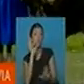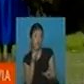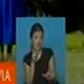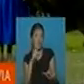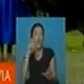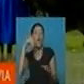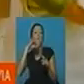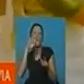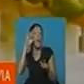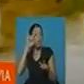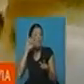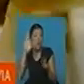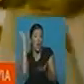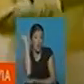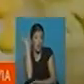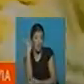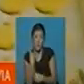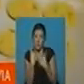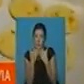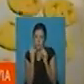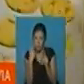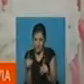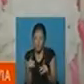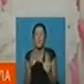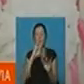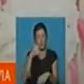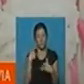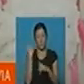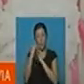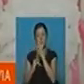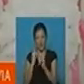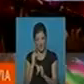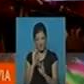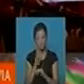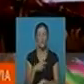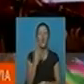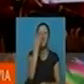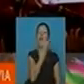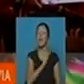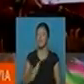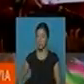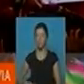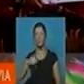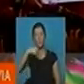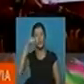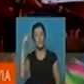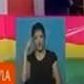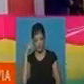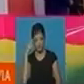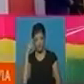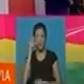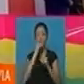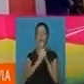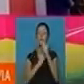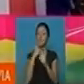económico. De mi ignorancia de la economía, lo que sí puedo decir es que hubo un esquema bastante claro donde el Estado, digamos, piensen que las las grandes